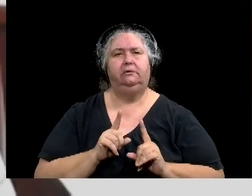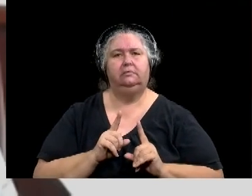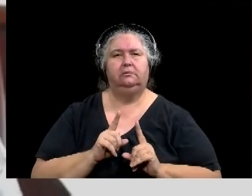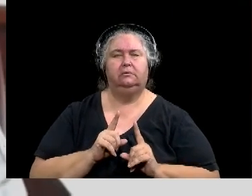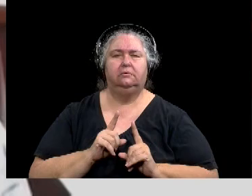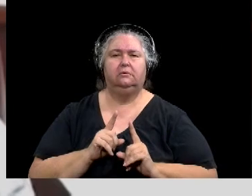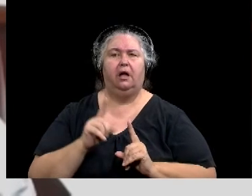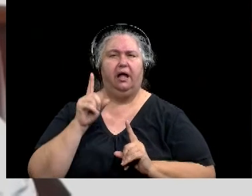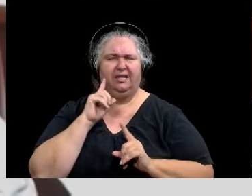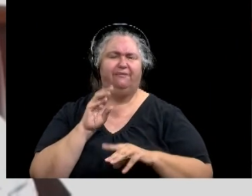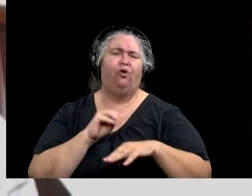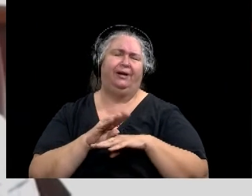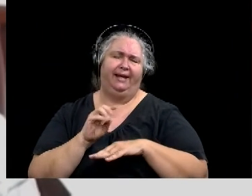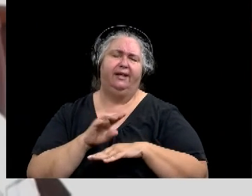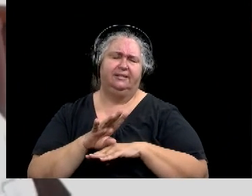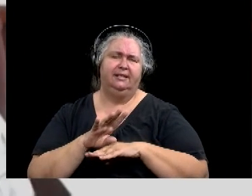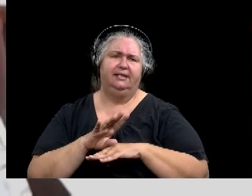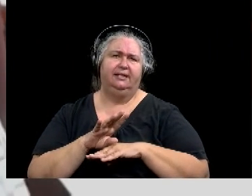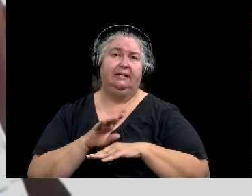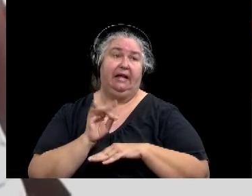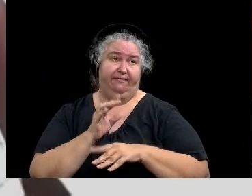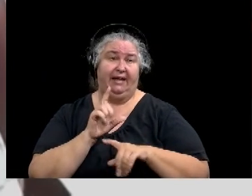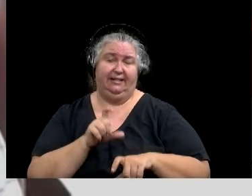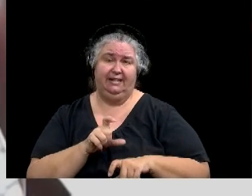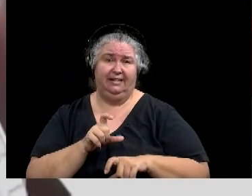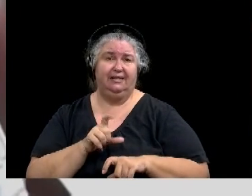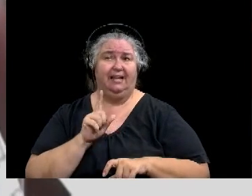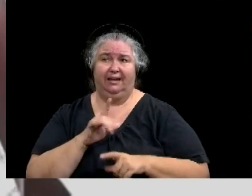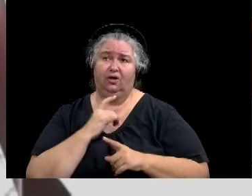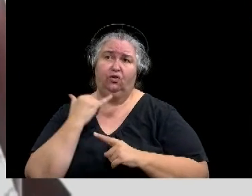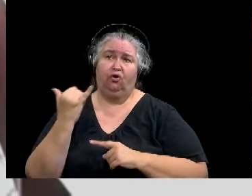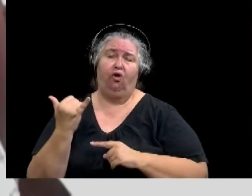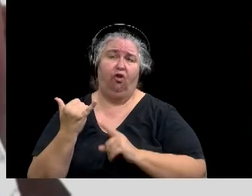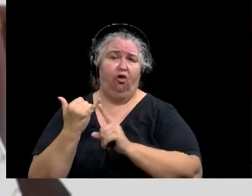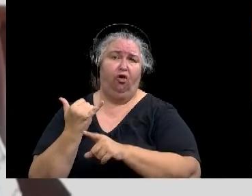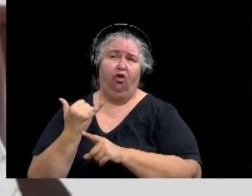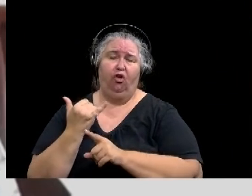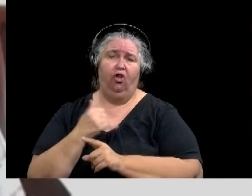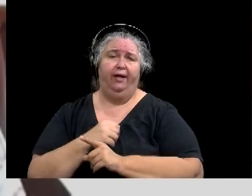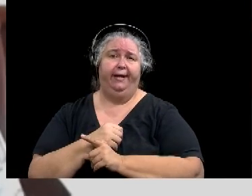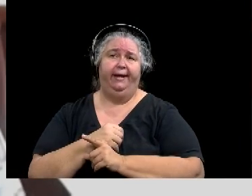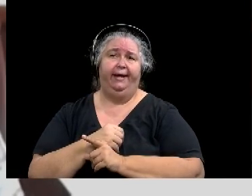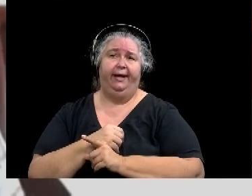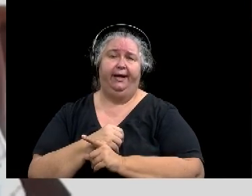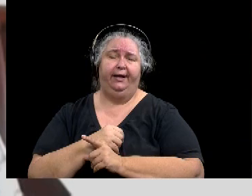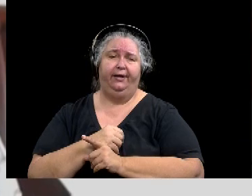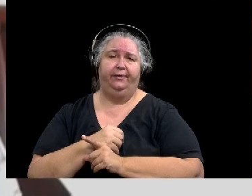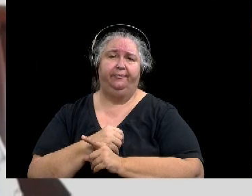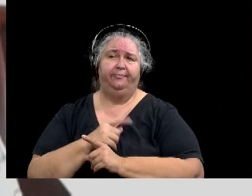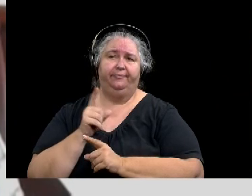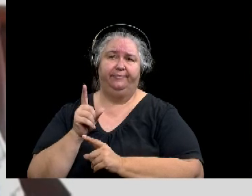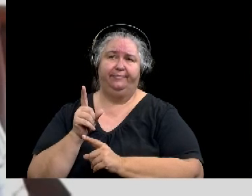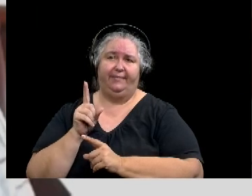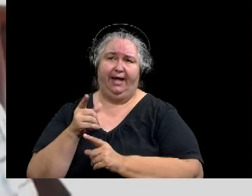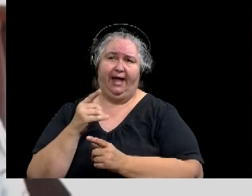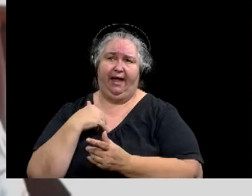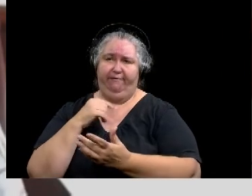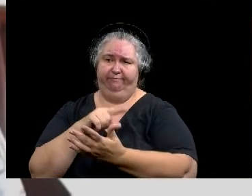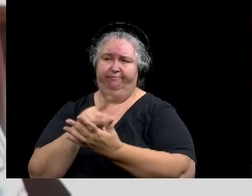es algo para comer de consejería si ellos quieren pueden hablar y pueden